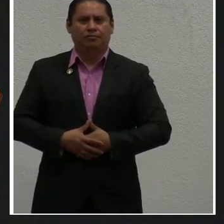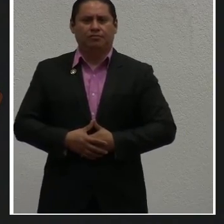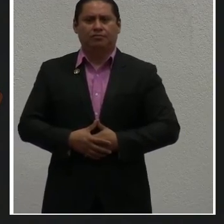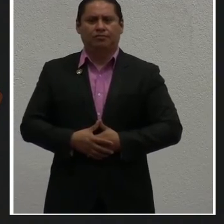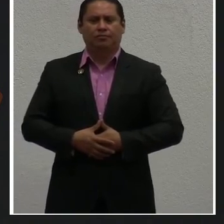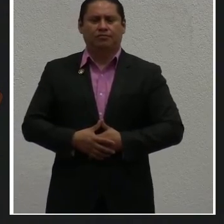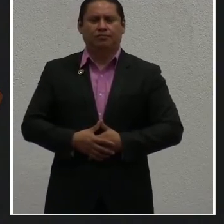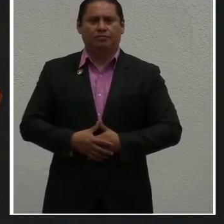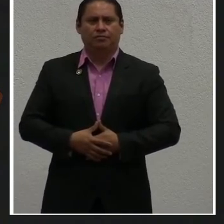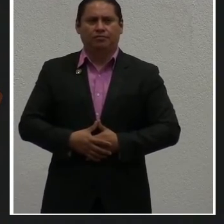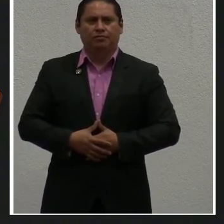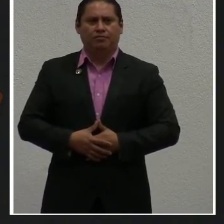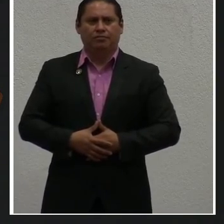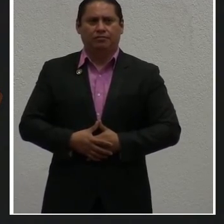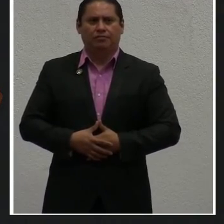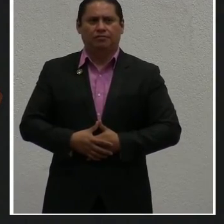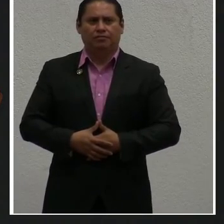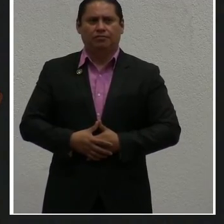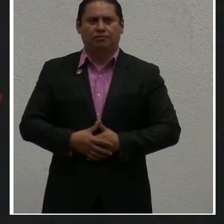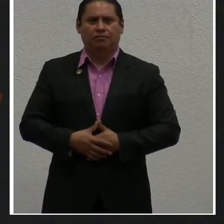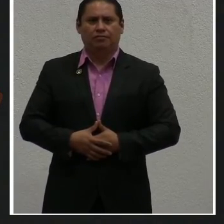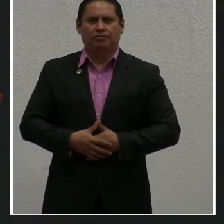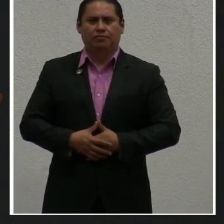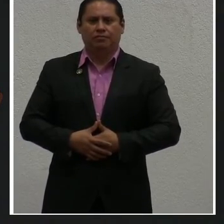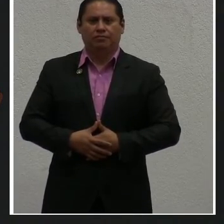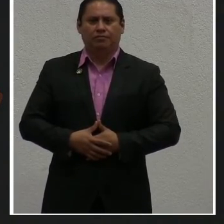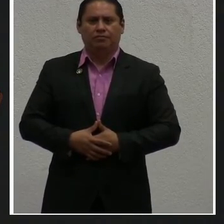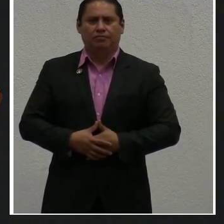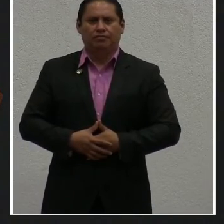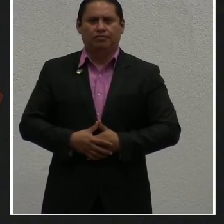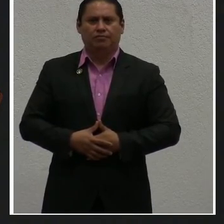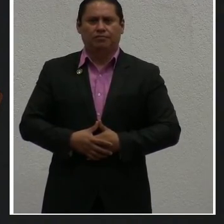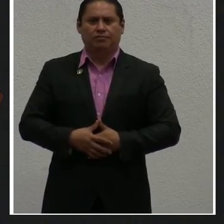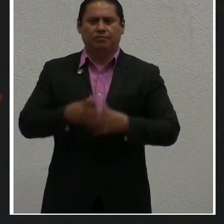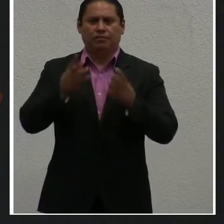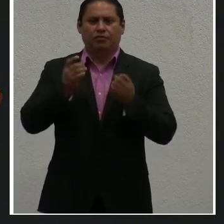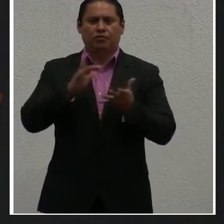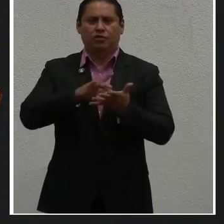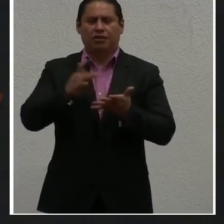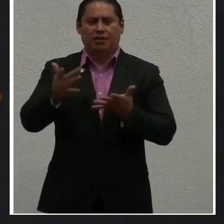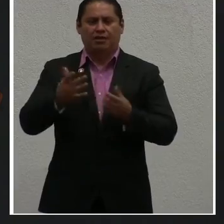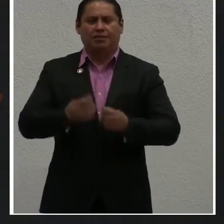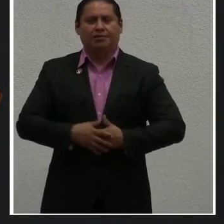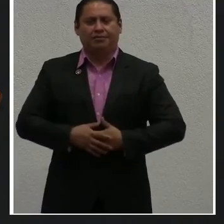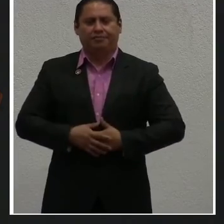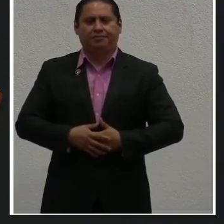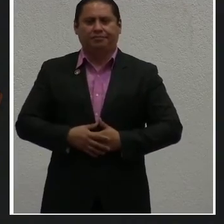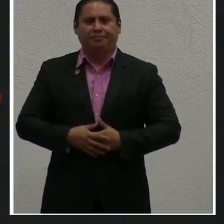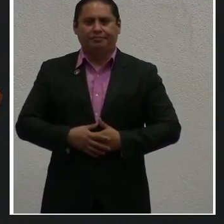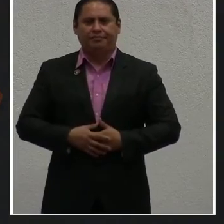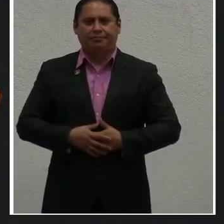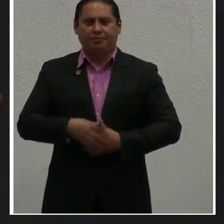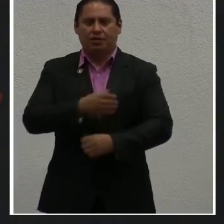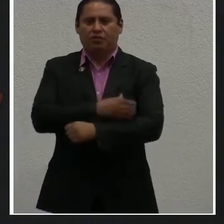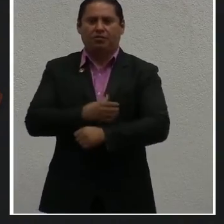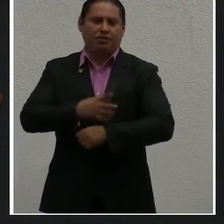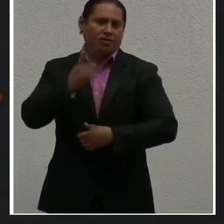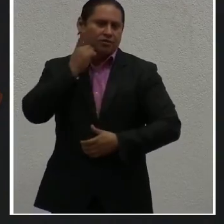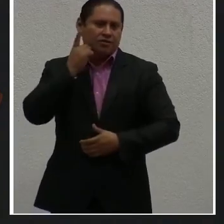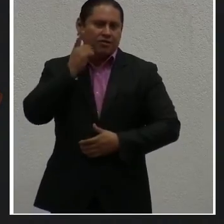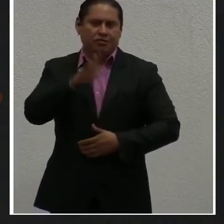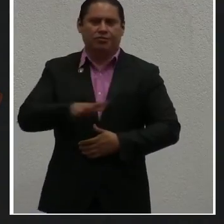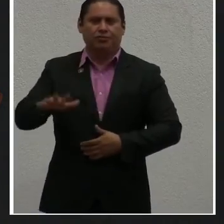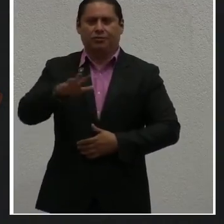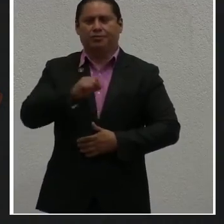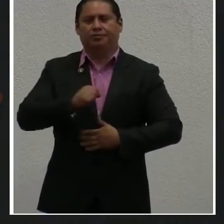Jacob Calle, Pasek, perdón, Lekbal o Amenbal Tezcayeta Tojolike. Muchas gracias, es cuanto, diputada presidenta, compañeras legisladoras,